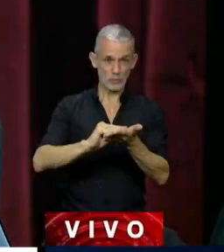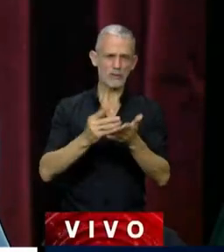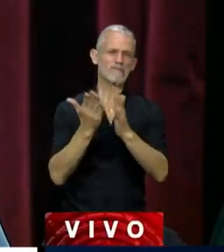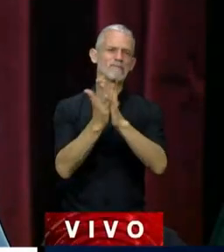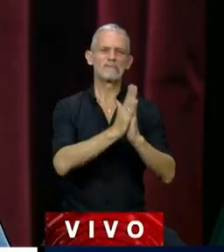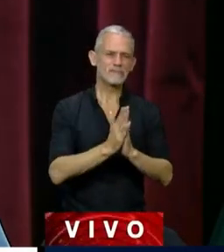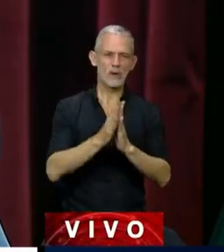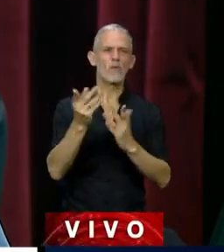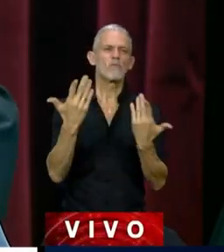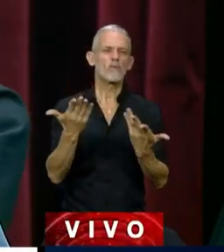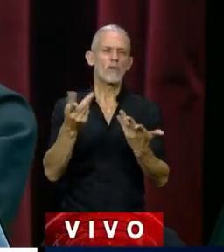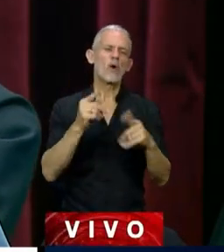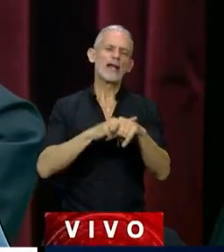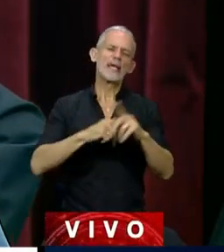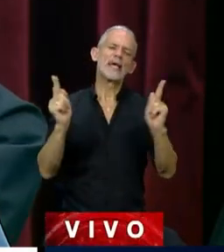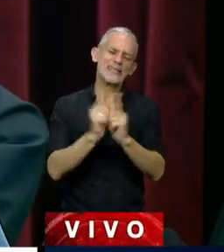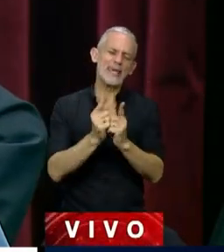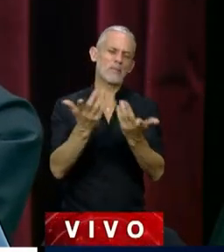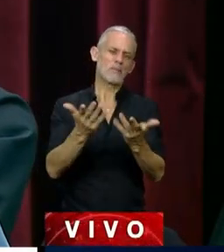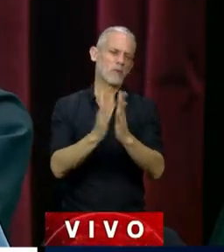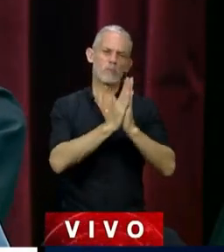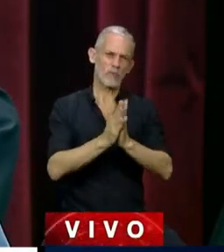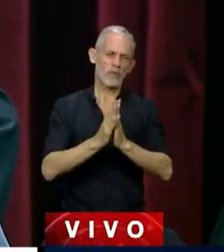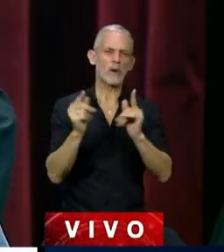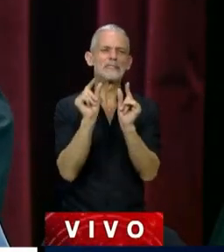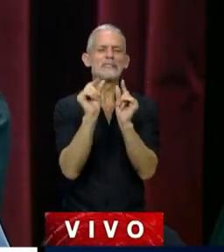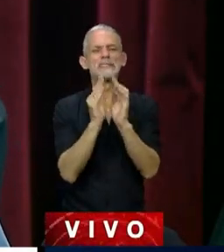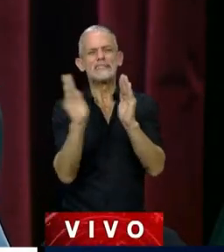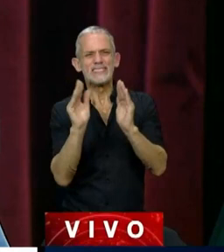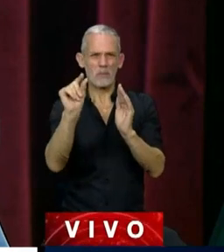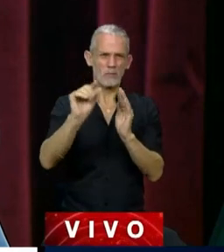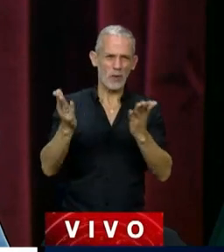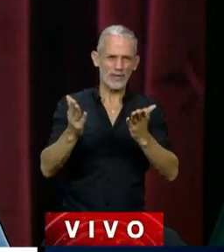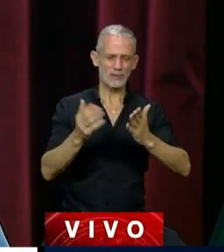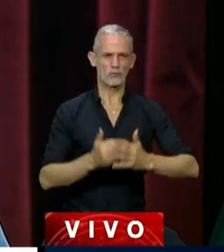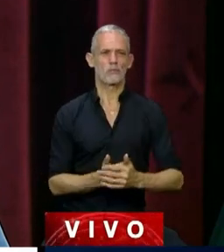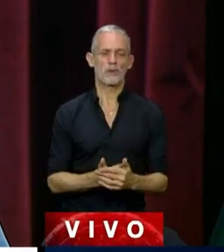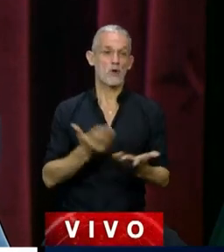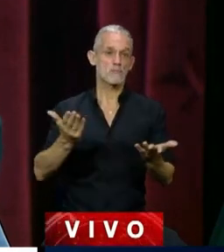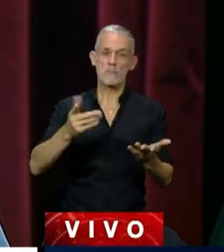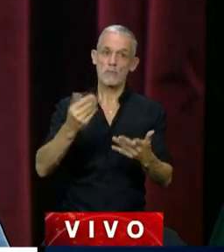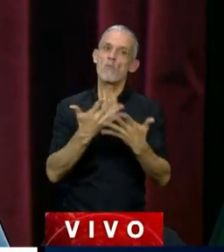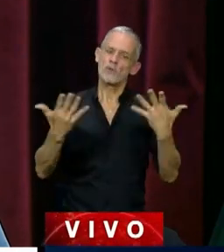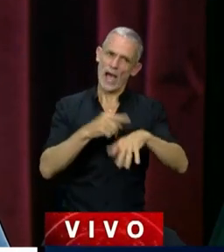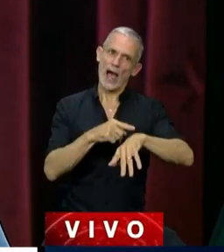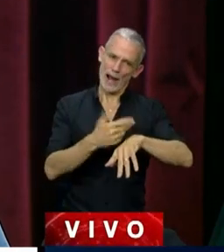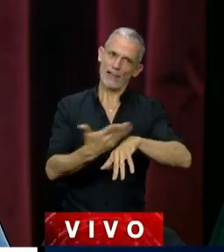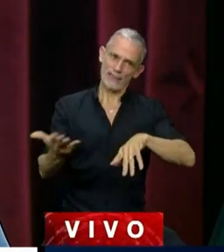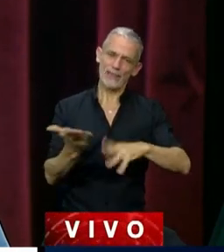Yo les pido, por favor, que nos ciñamos medianamente al tiempo, algún mínimo exceso, pero es muy tarde